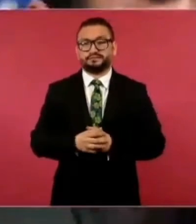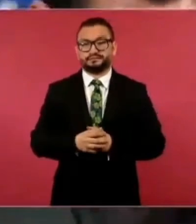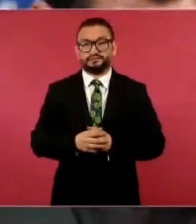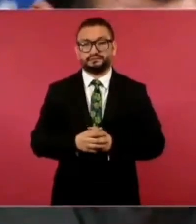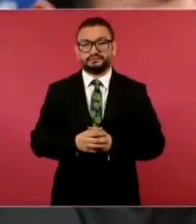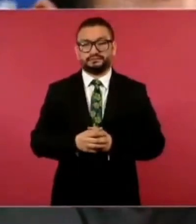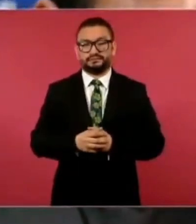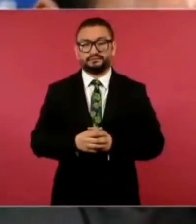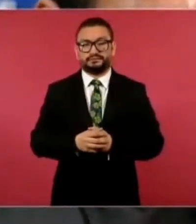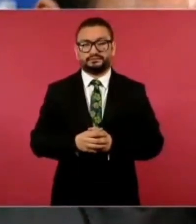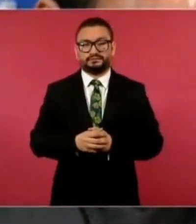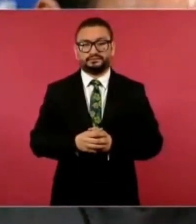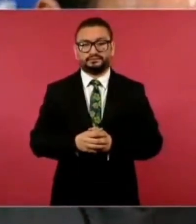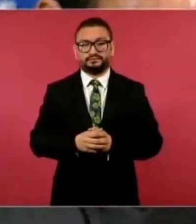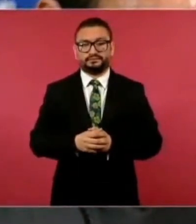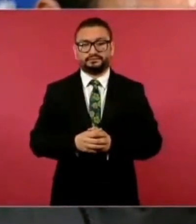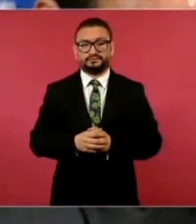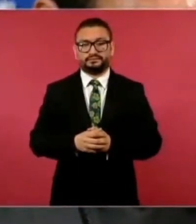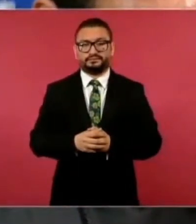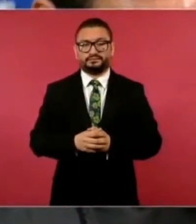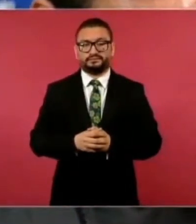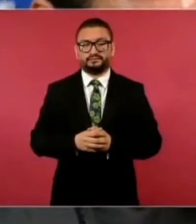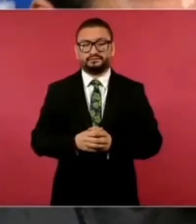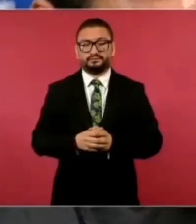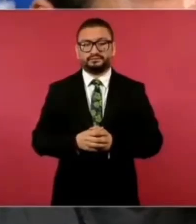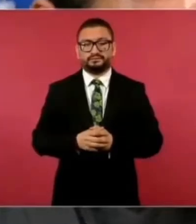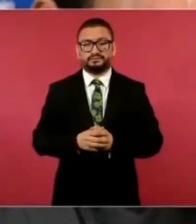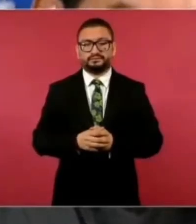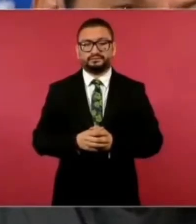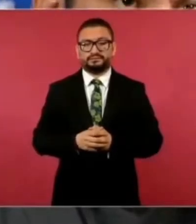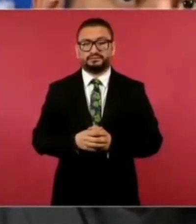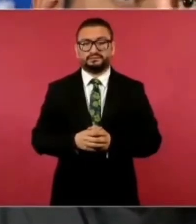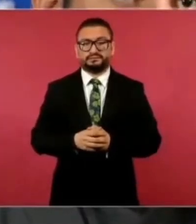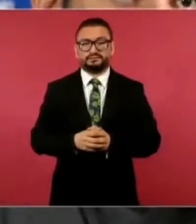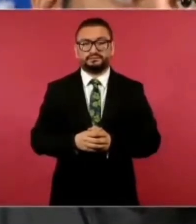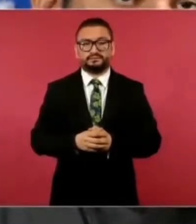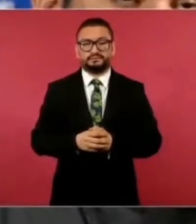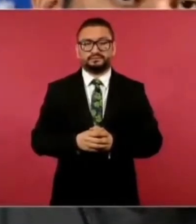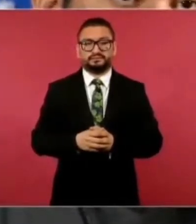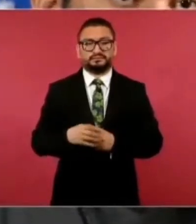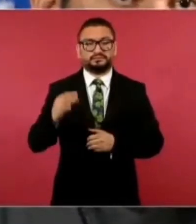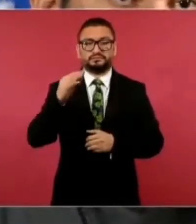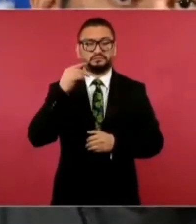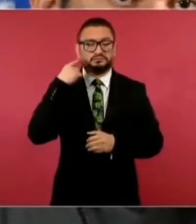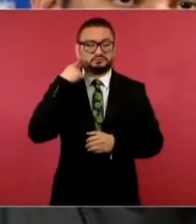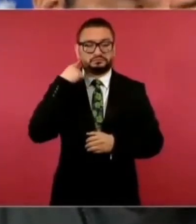Este juez de Barandillas tendría una idea de qué pasó con un grupo de los chicos.